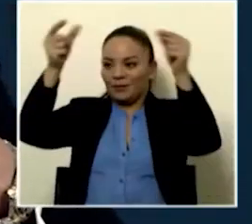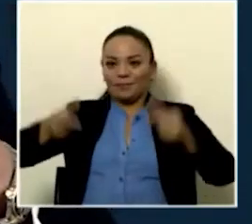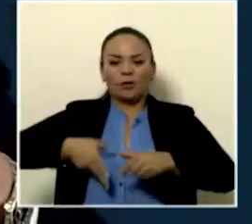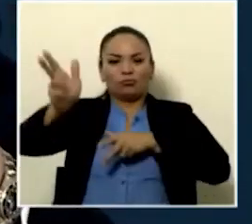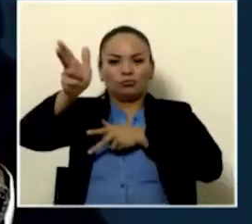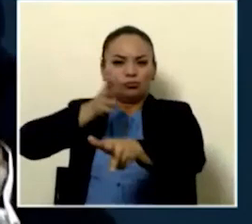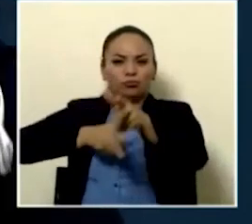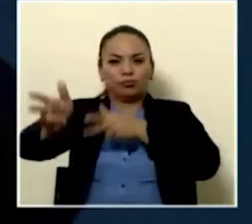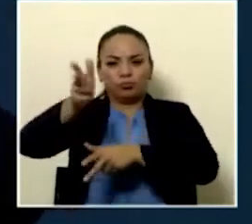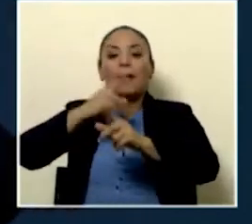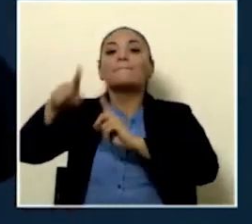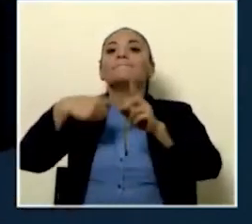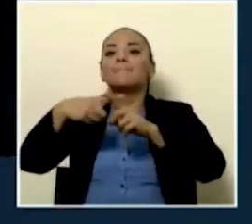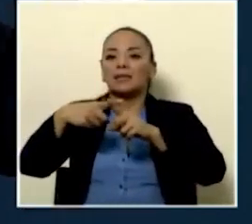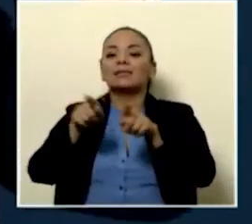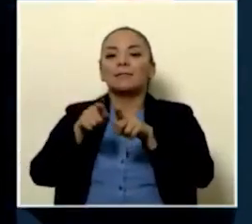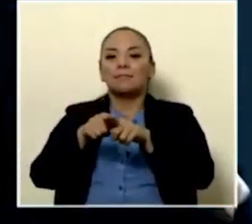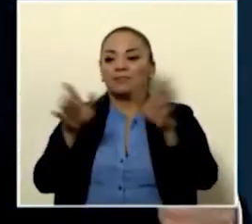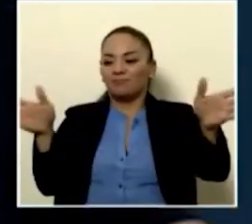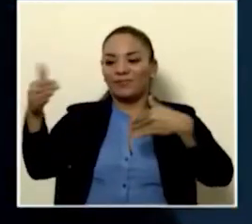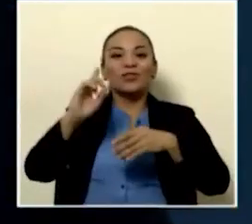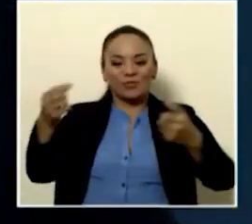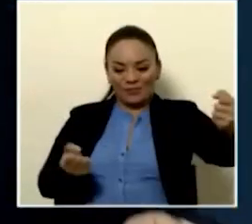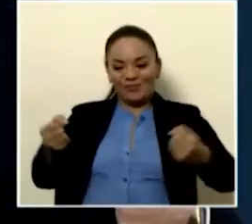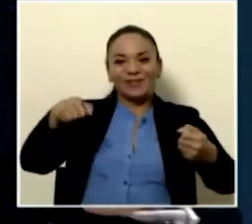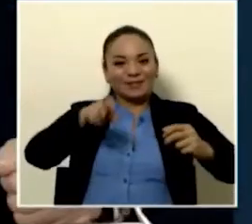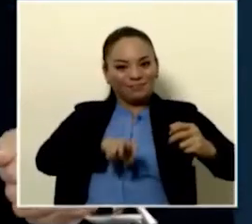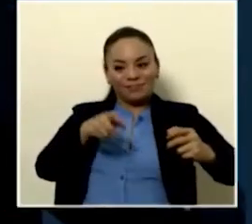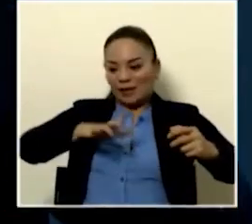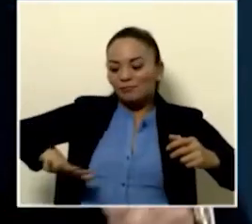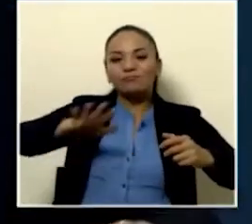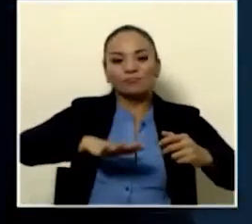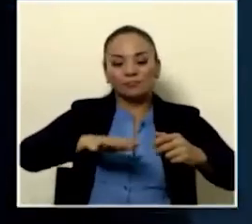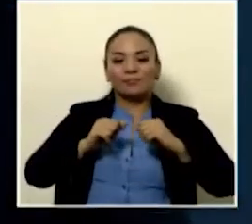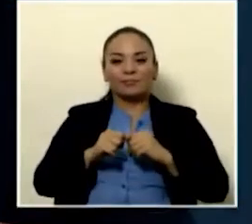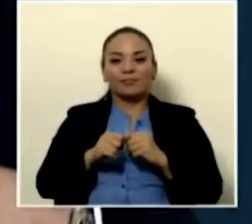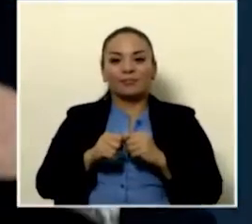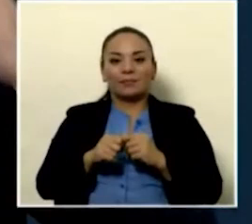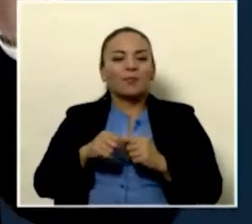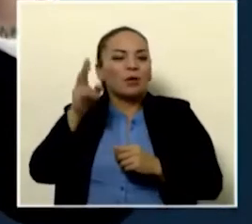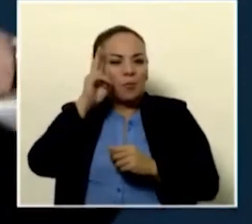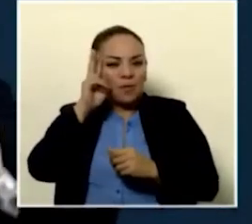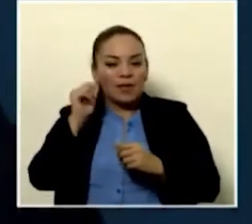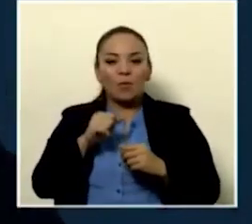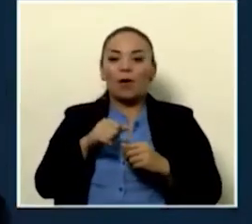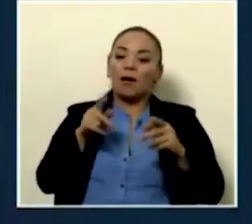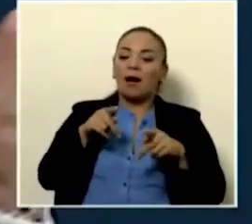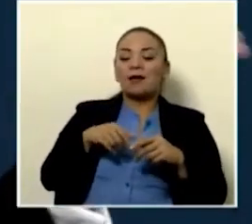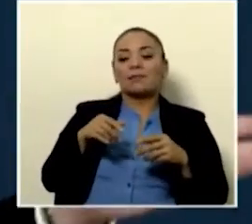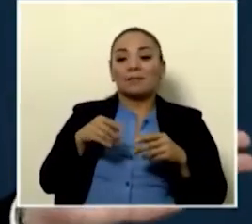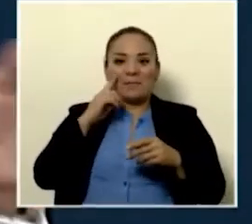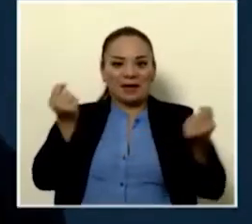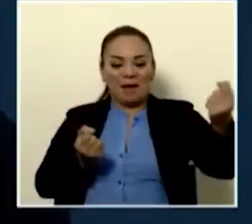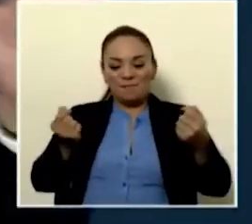la cabina. Ahora no, ahora bajan el contenedor, lo suben, le llevan a un patio que entra todo el mundo como Pedro por